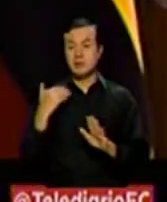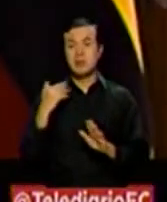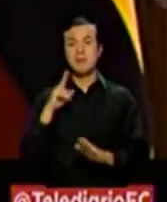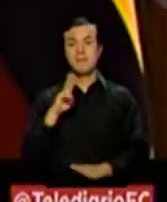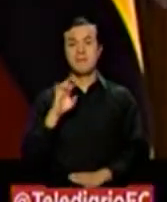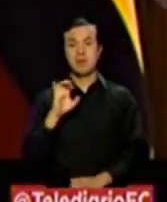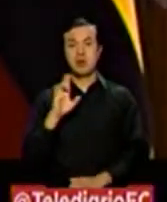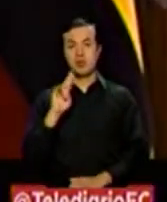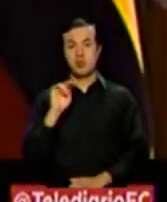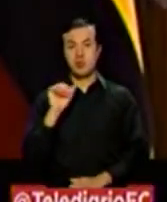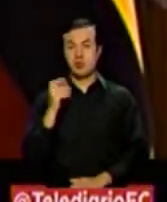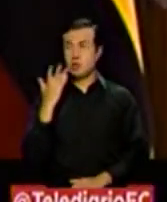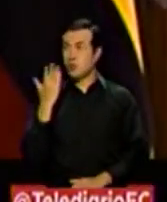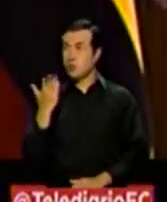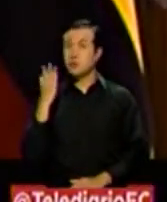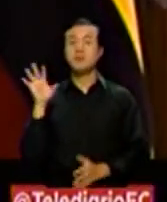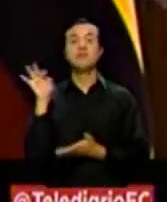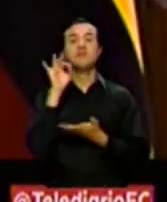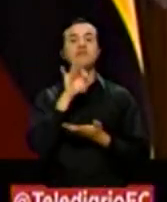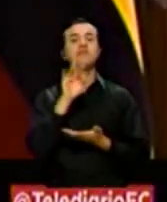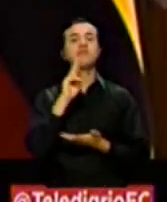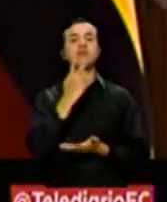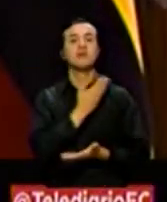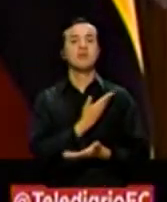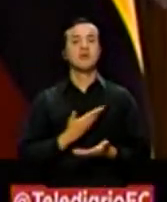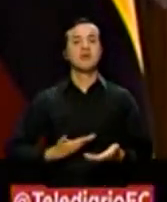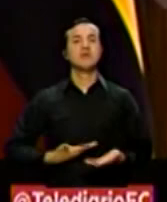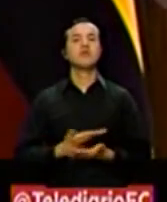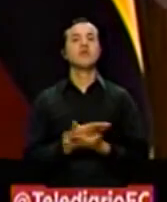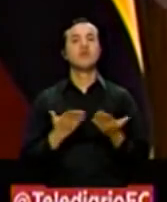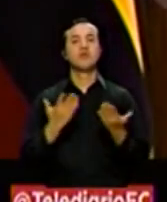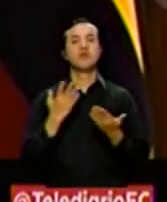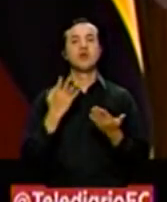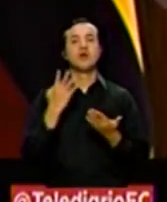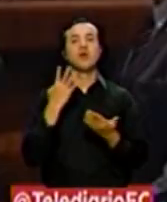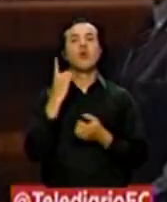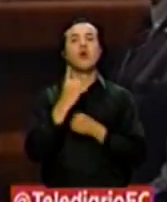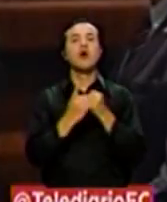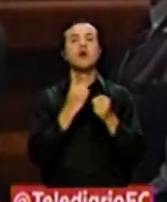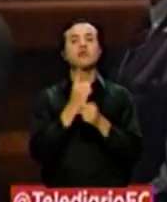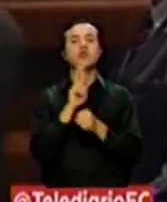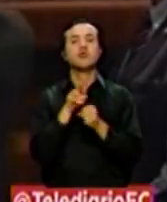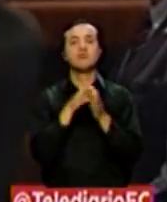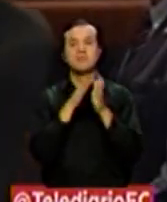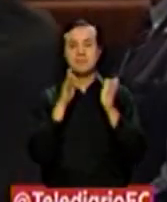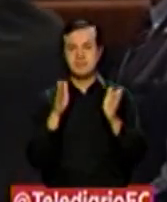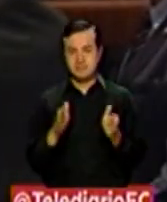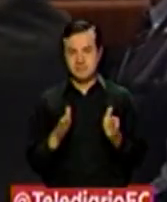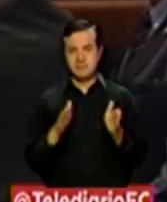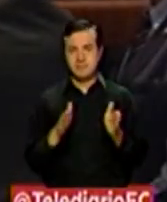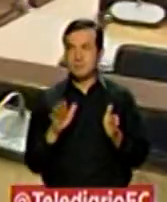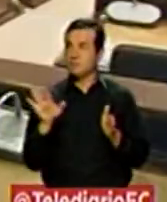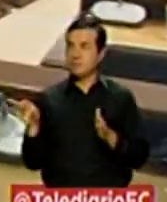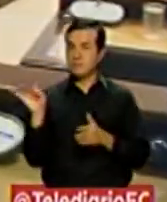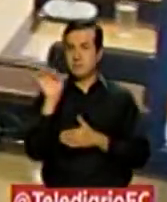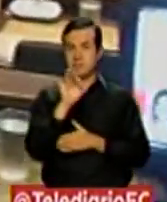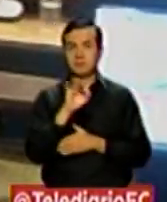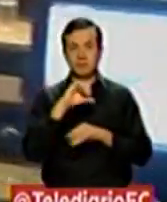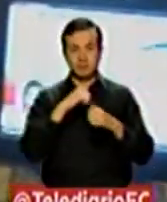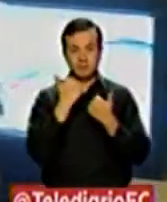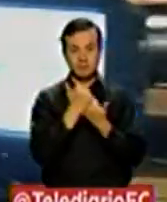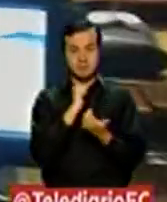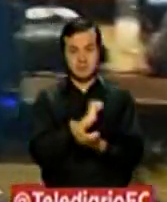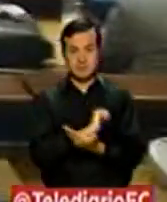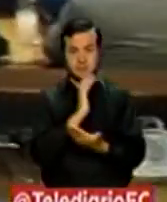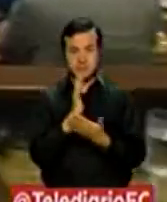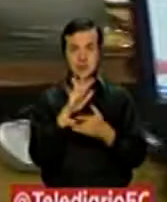María Alejandra Vicuña, quien se desempeñó como vicepresidenta durante 14 meses, aunque oficialmente estuvo designada por la Asamblea